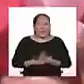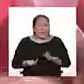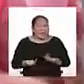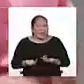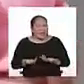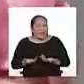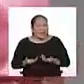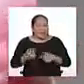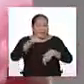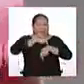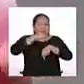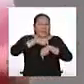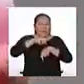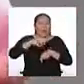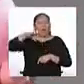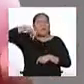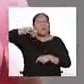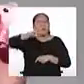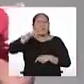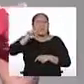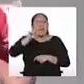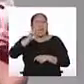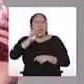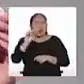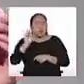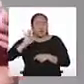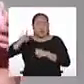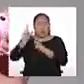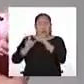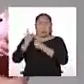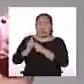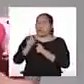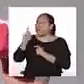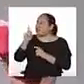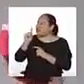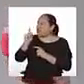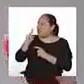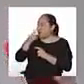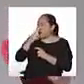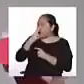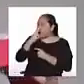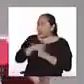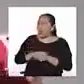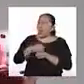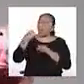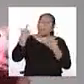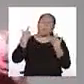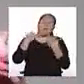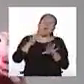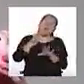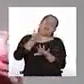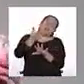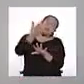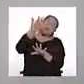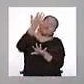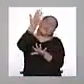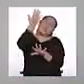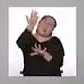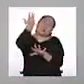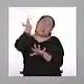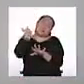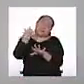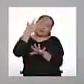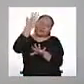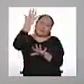época de Francisco Pizarro y su gente? No, Tocino. Vamos a viajar muchísimo más atrás,